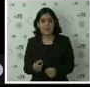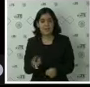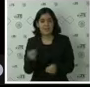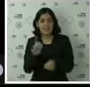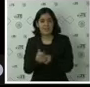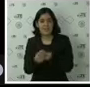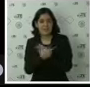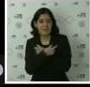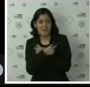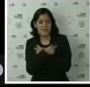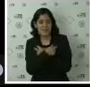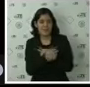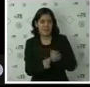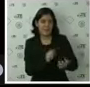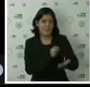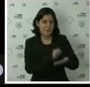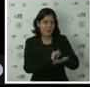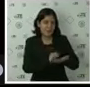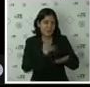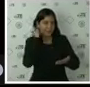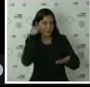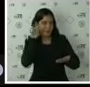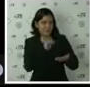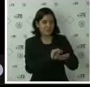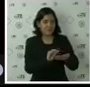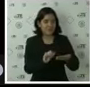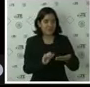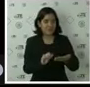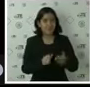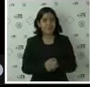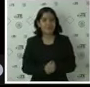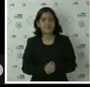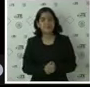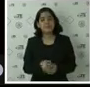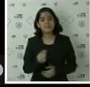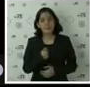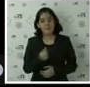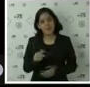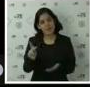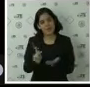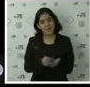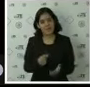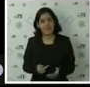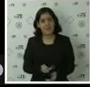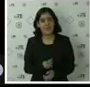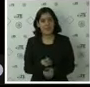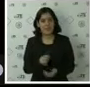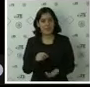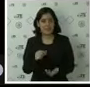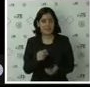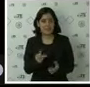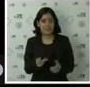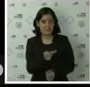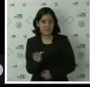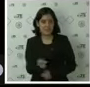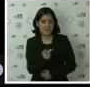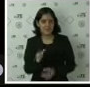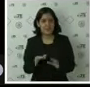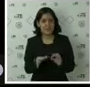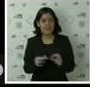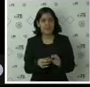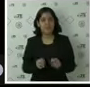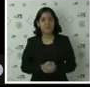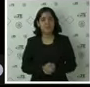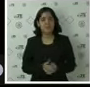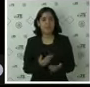querido Miguel, te leo la pregunta rápidamente para replantear y te doy el uso de la voz. En la actualidad y de frente